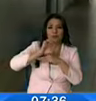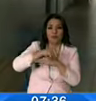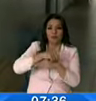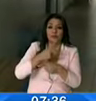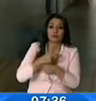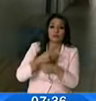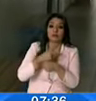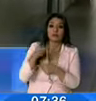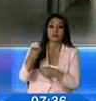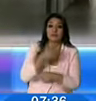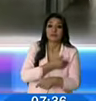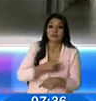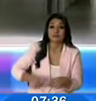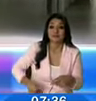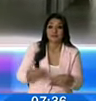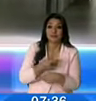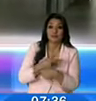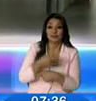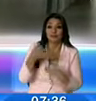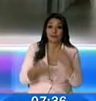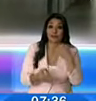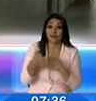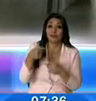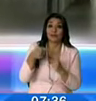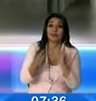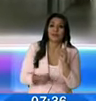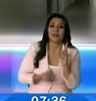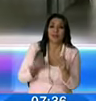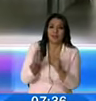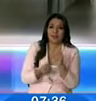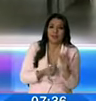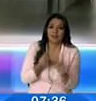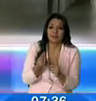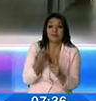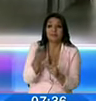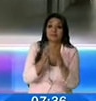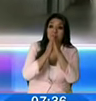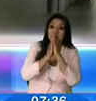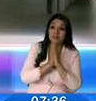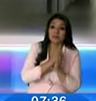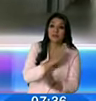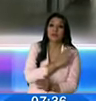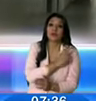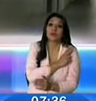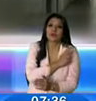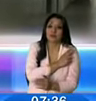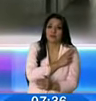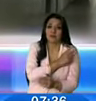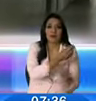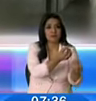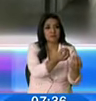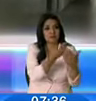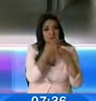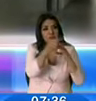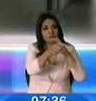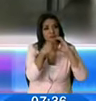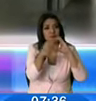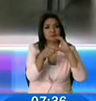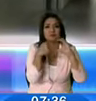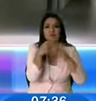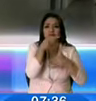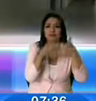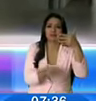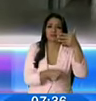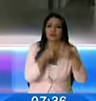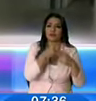el presidente del Consejo de la Judicatura, Marcelo Merlo, es justamente requerir a las universidades que se envíe una lista de candidatos para que ocupen